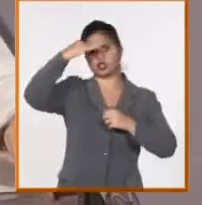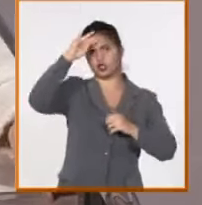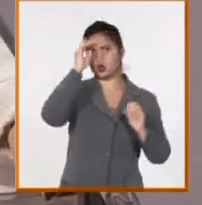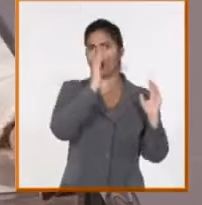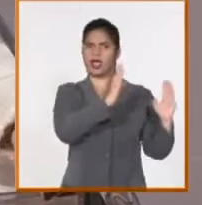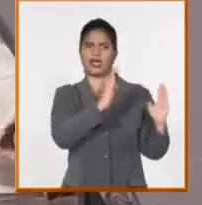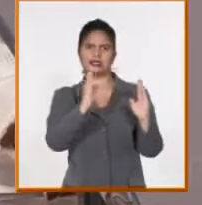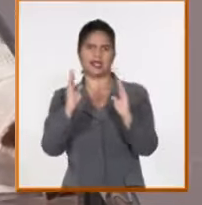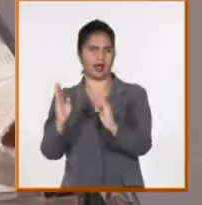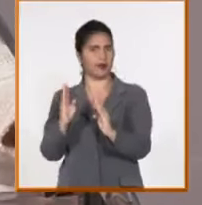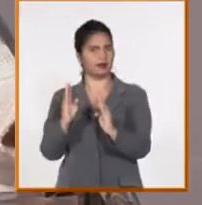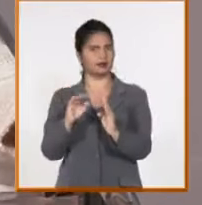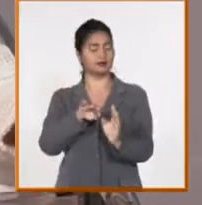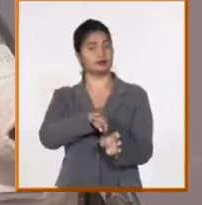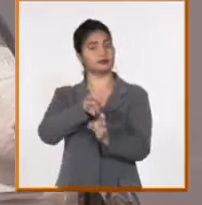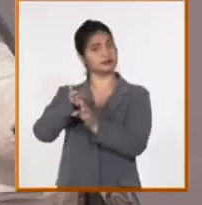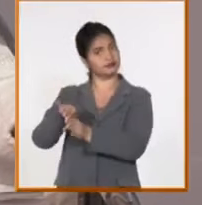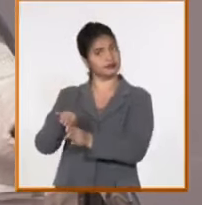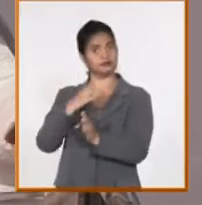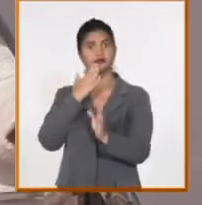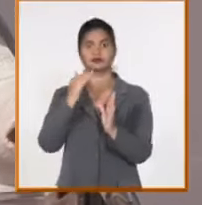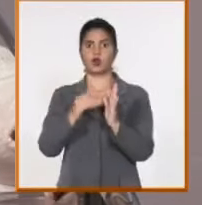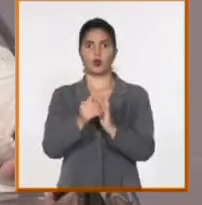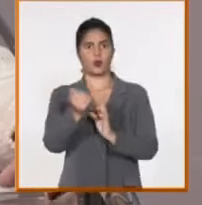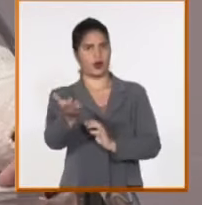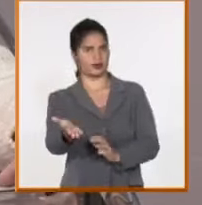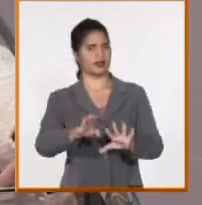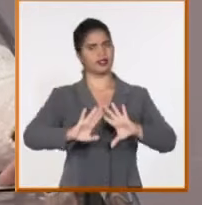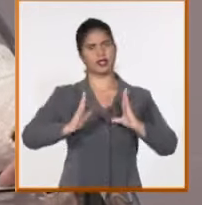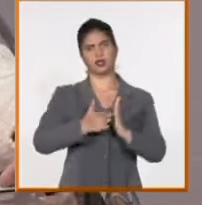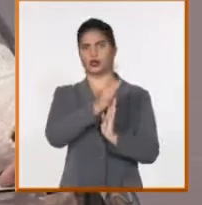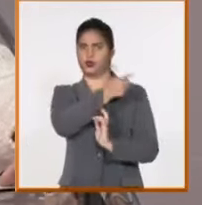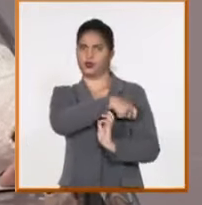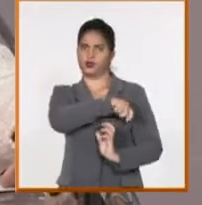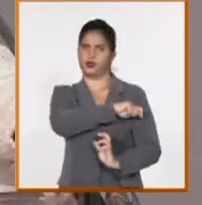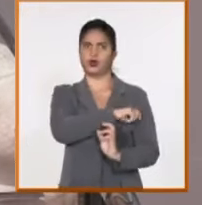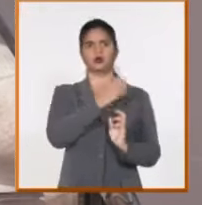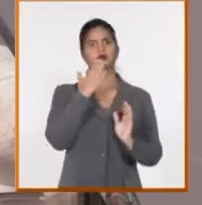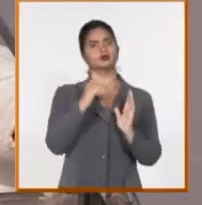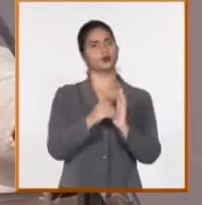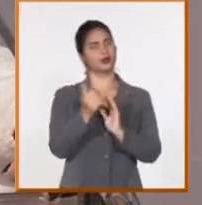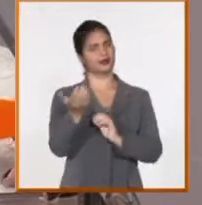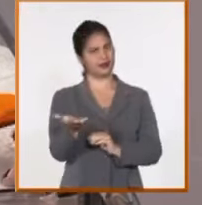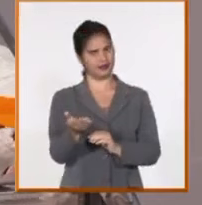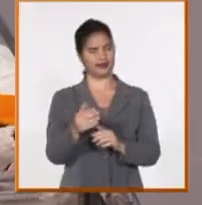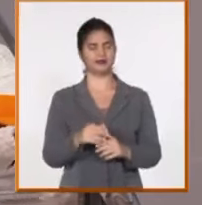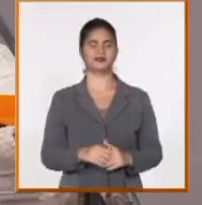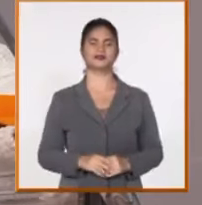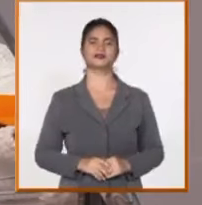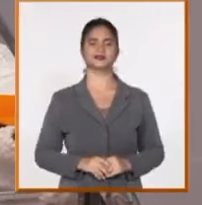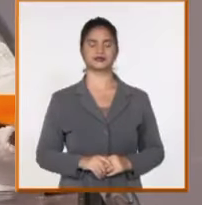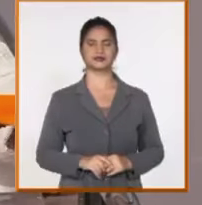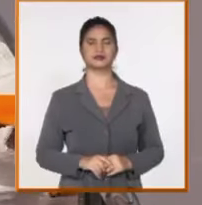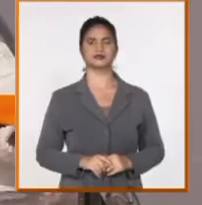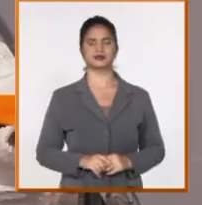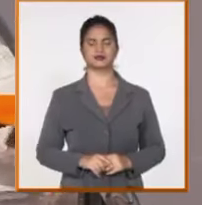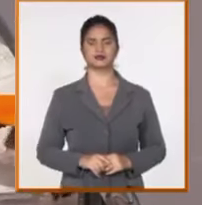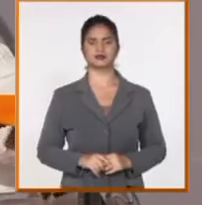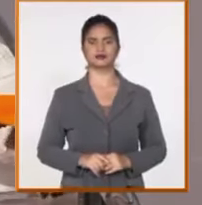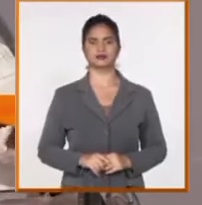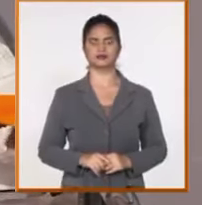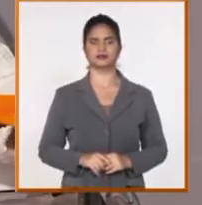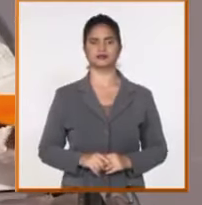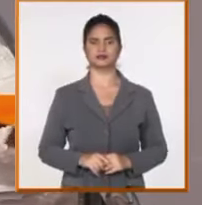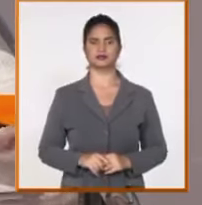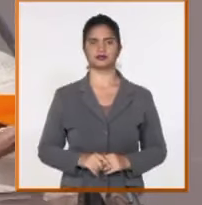reiterar las buenas tardes y encontrarnos nuevamente en la mesa redonda y a todos nuestros televidentes y y radio oyentes